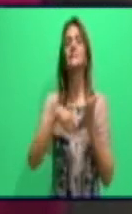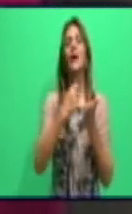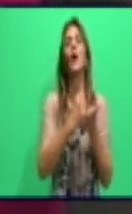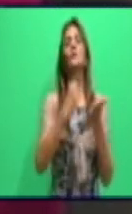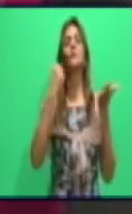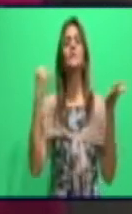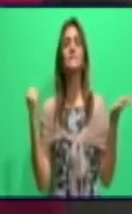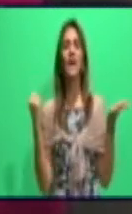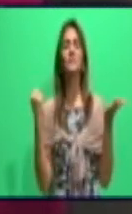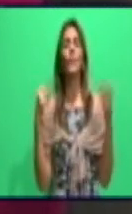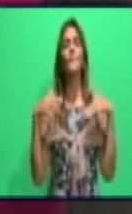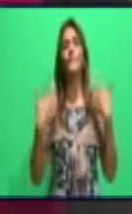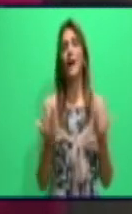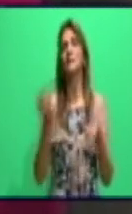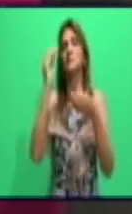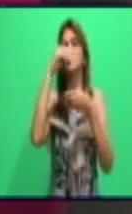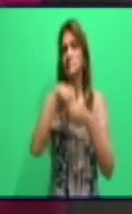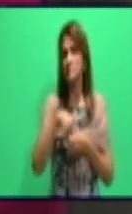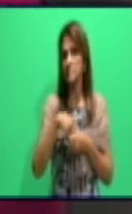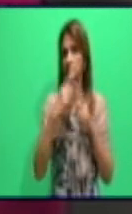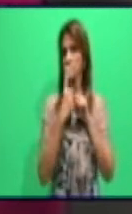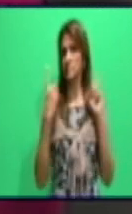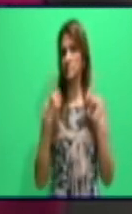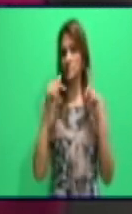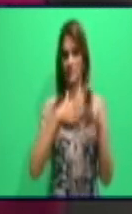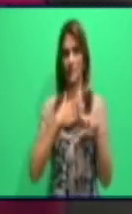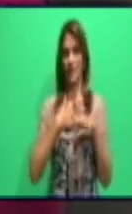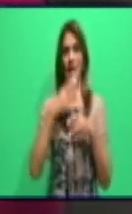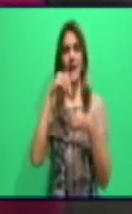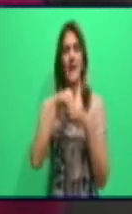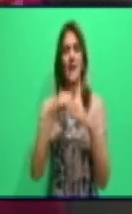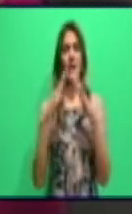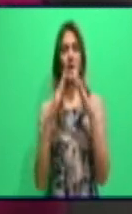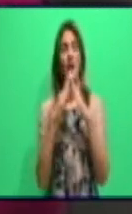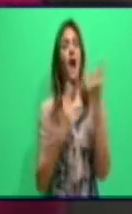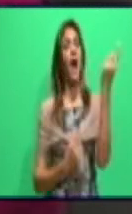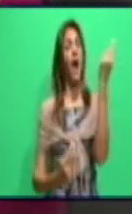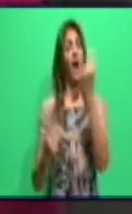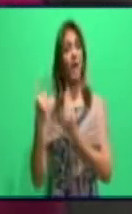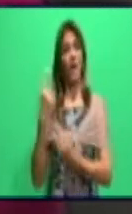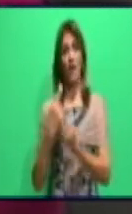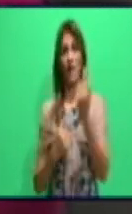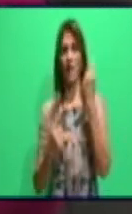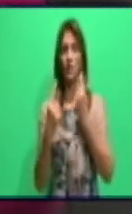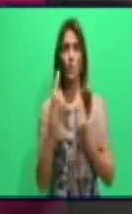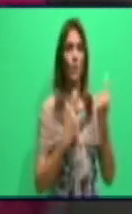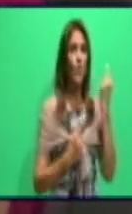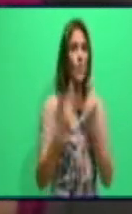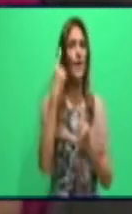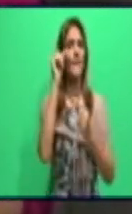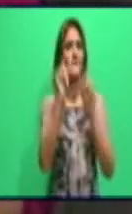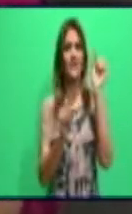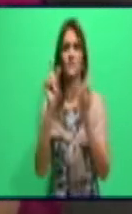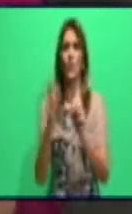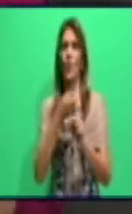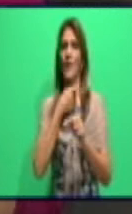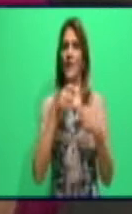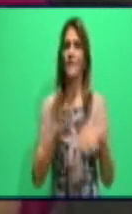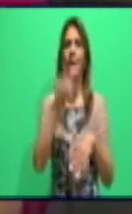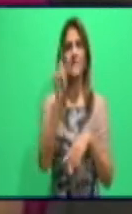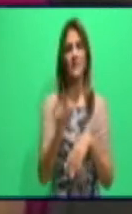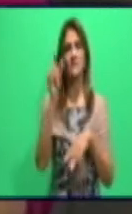en su propia vivienda con un ingreso domiciliario, con excepcionalmente algunos casos como pacientes